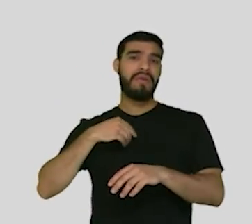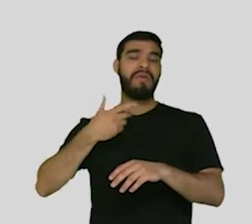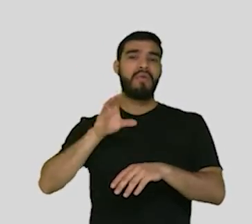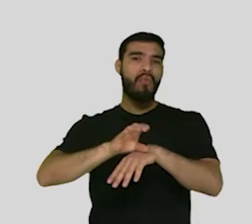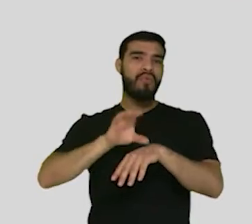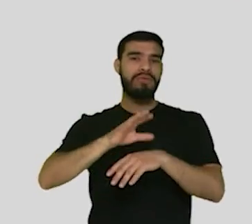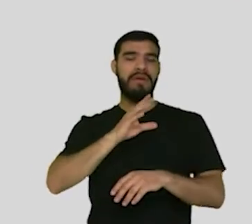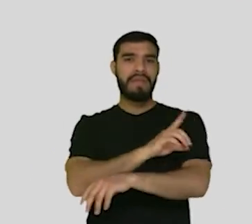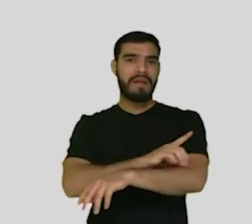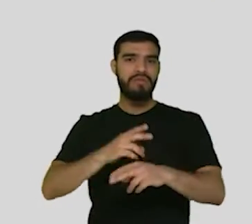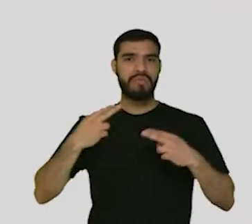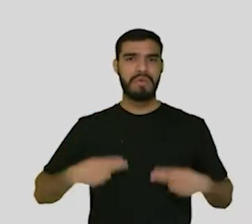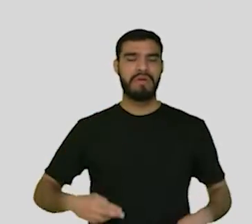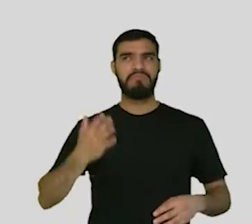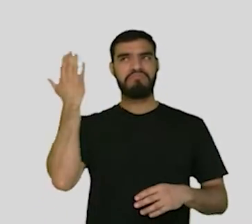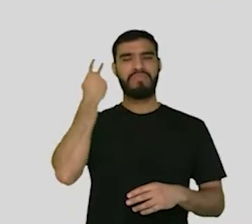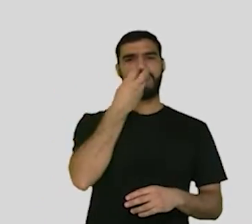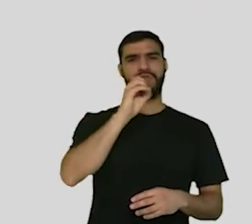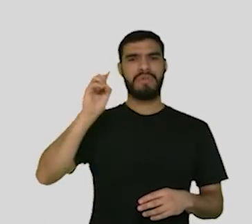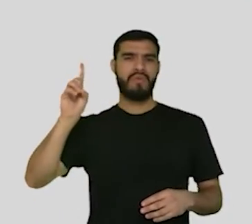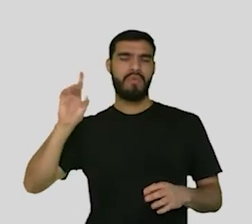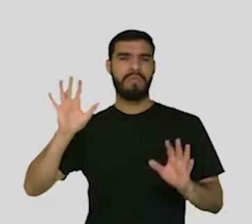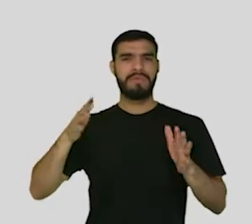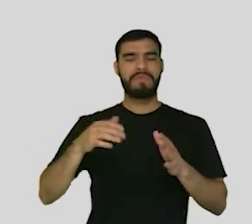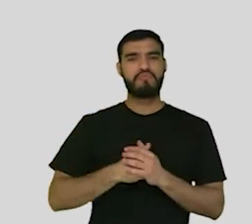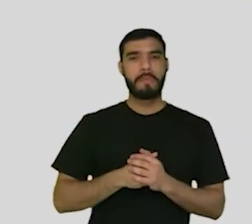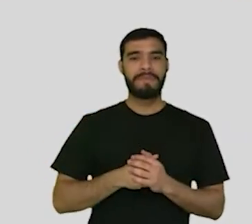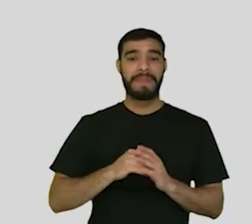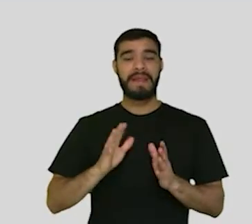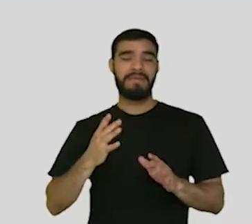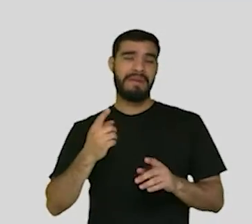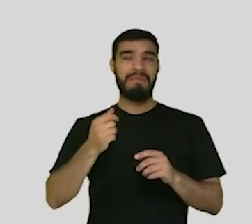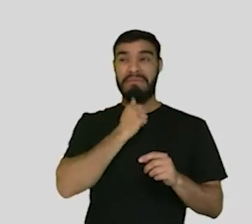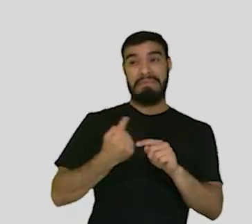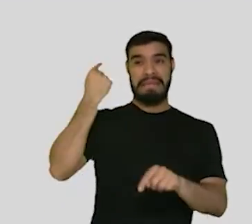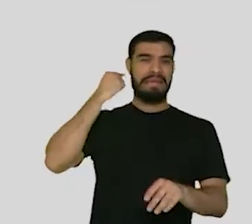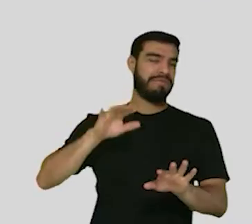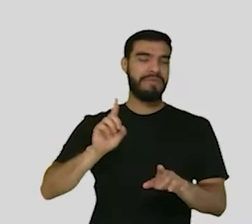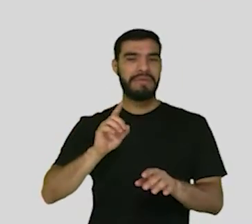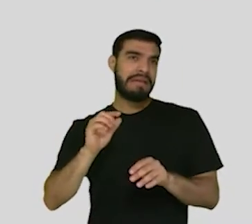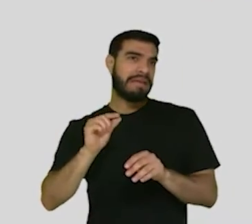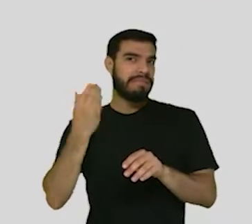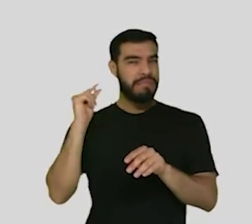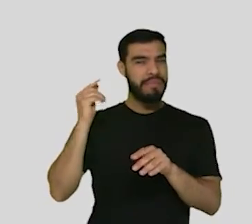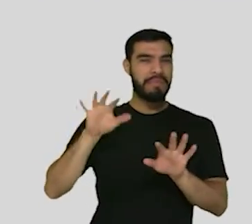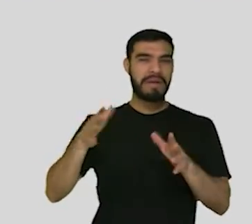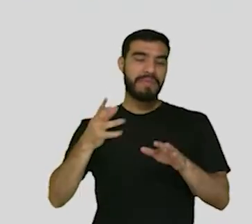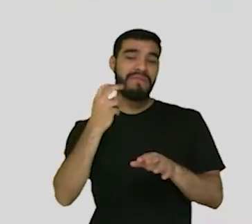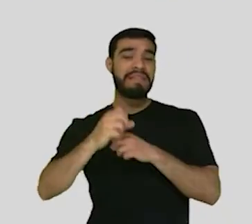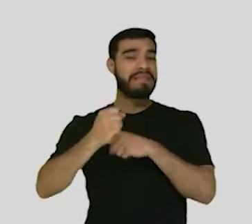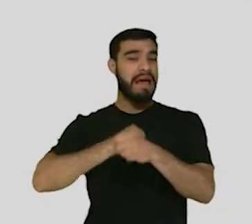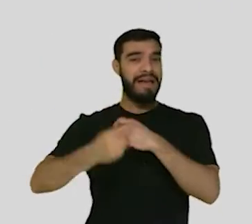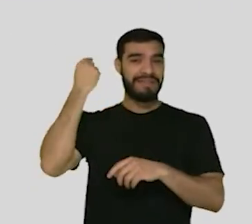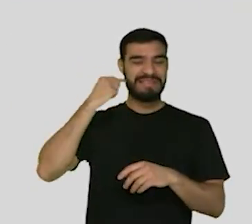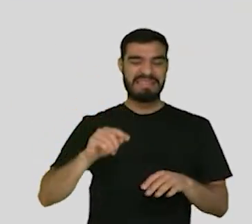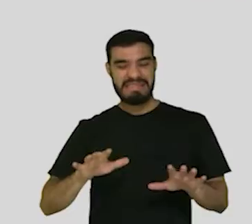Amón, ojanguá, haré imaginar, pe. Bueno, para no estar las viejas, esa. Pero bueno, hace mucho, hace 20 años. 20 años